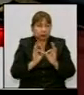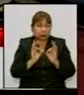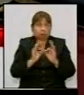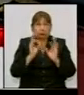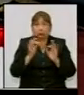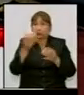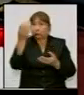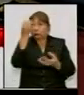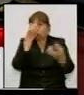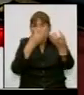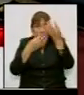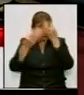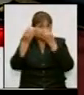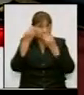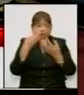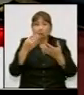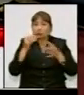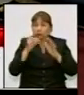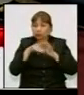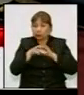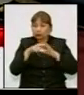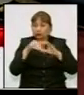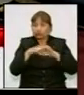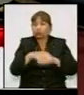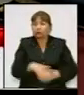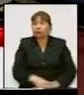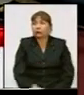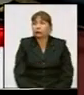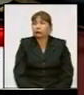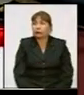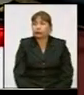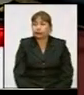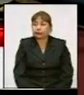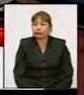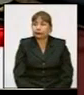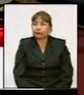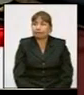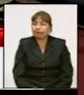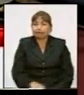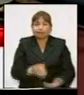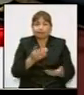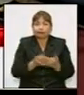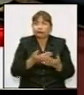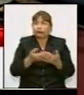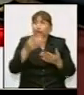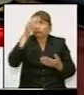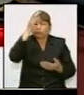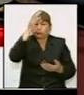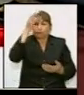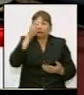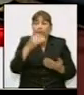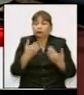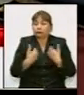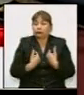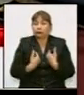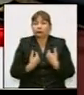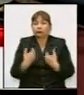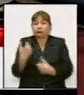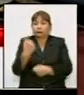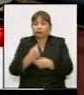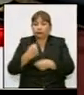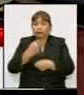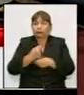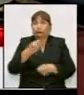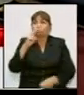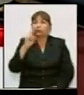decisiones. Esto es nuestro ciberespacio. Voy a pasar rápidamente a las capacidades que venimos trabajando del año